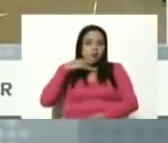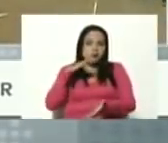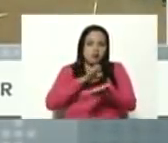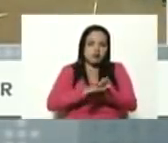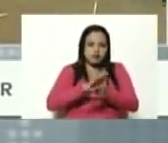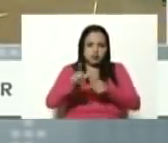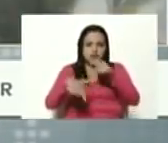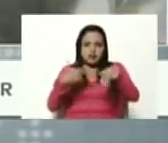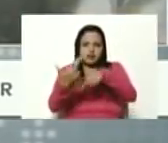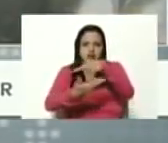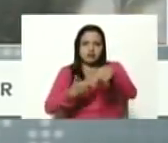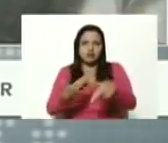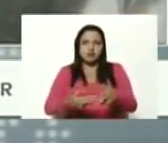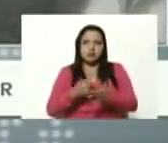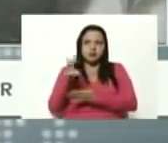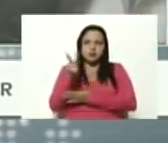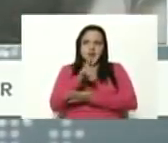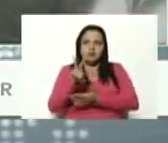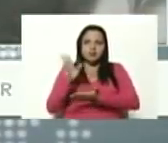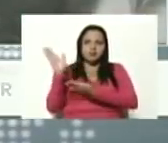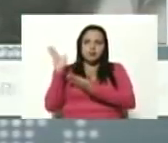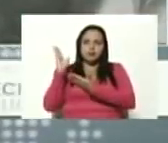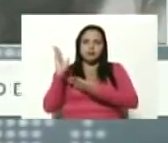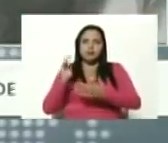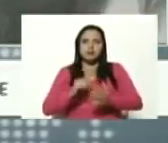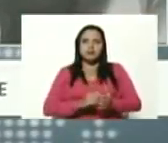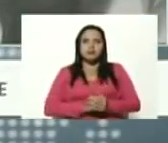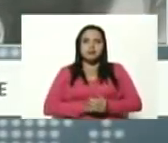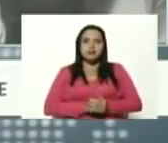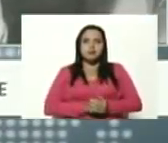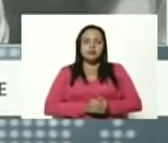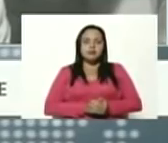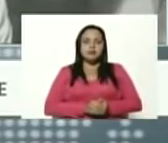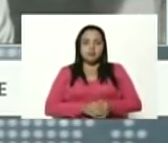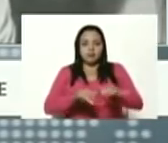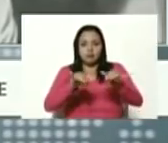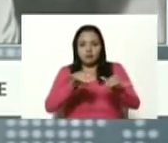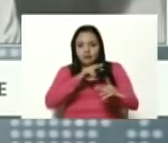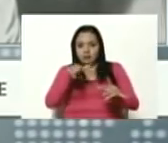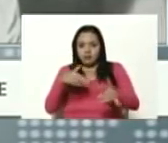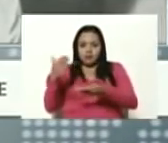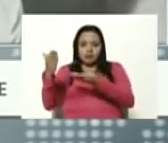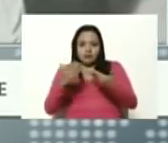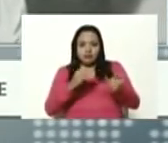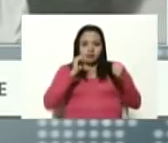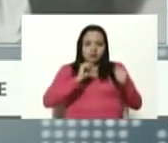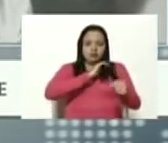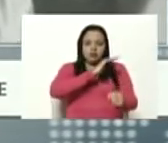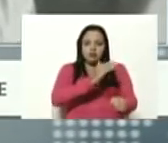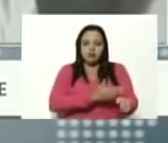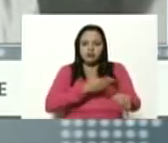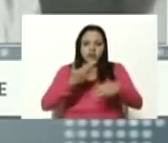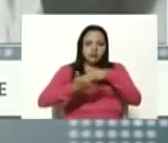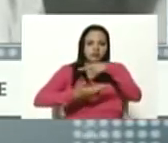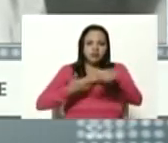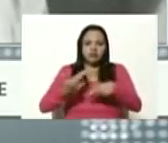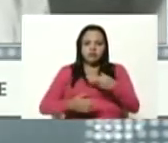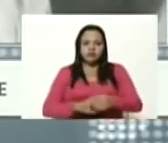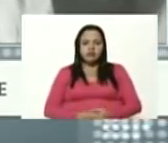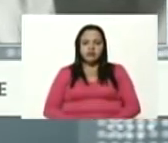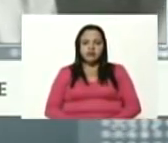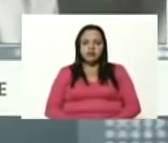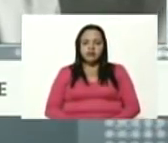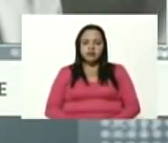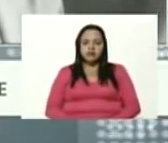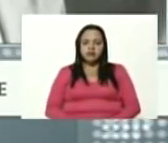revolución venezolana. De ahí venimos nosotros, de esa valentía, de esa rebeldía, de ese poder. De